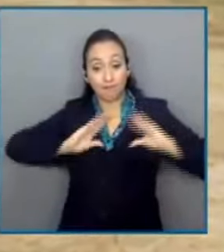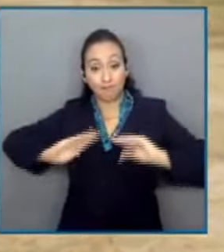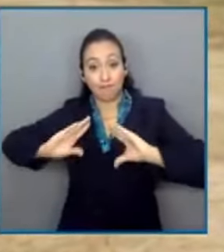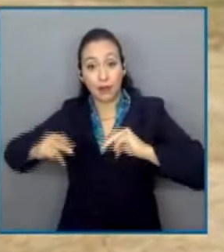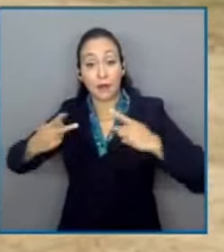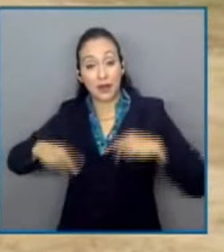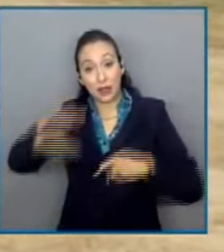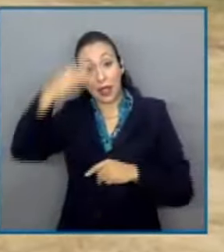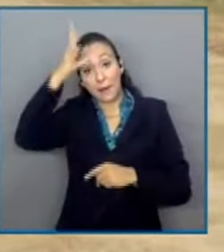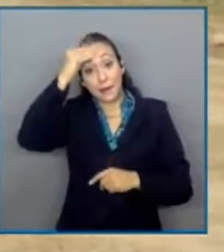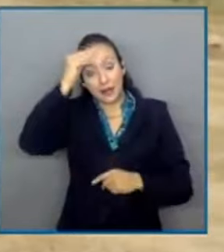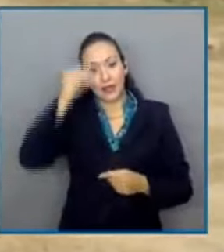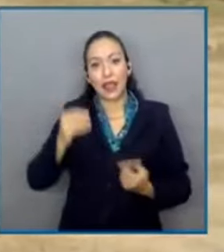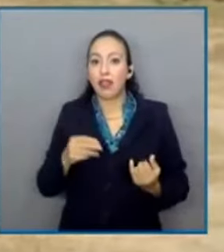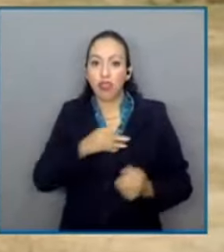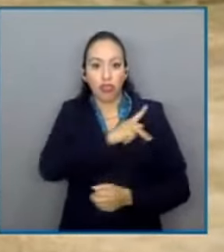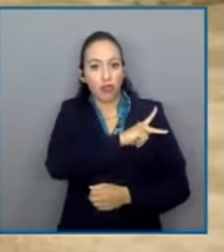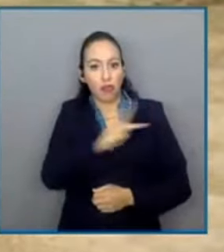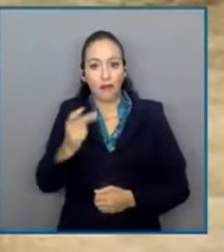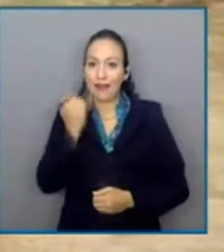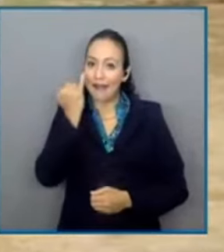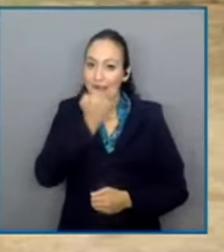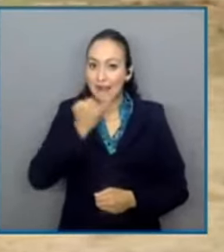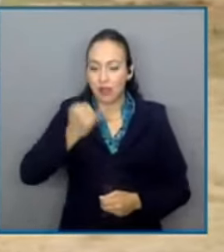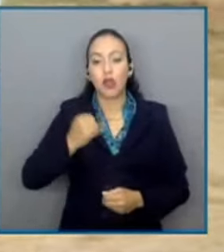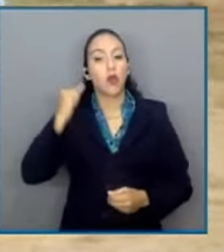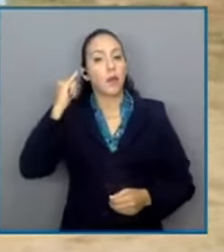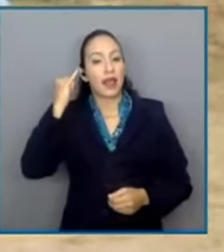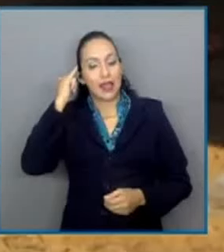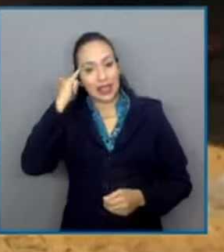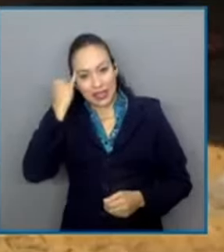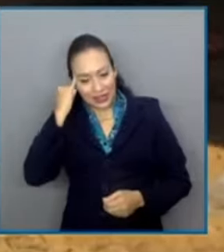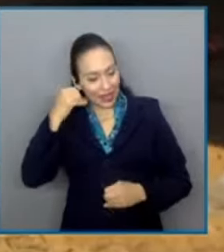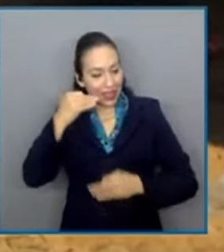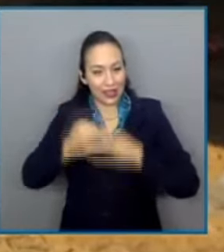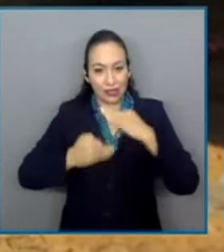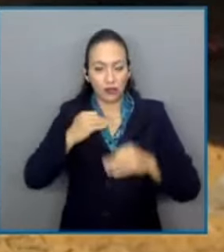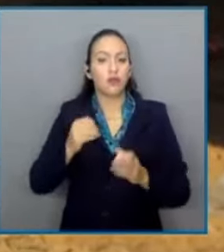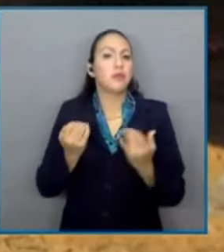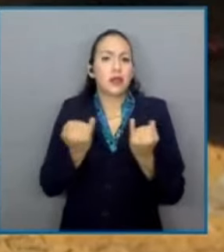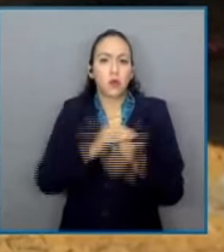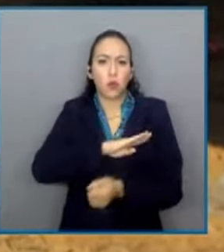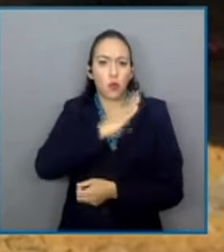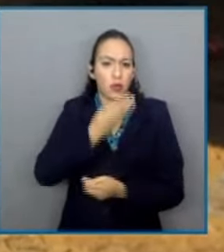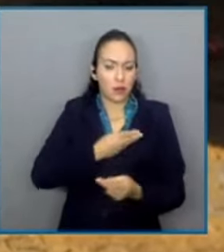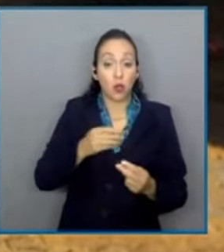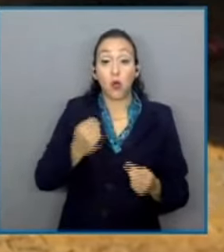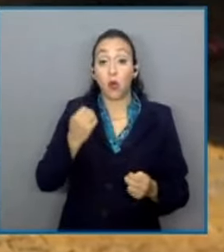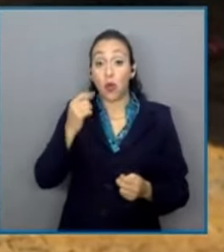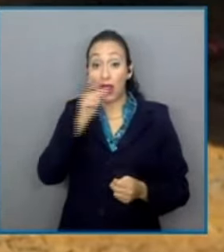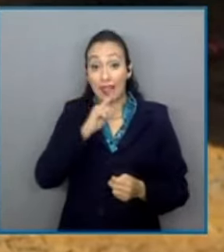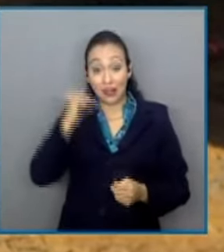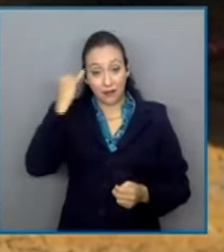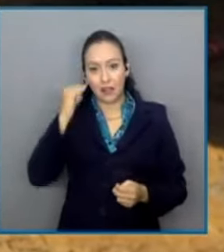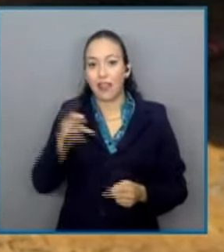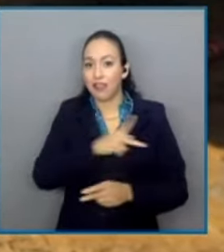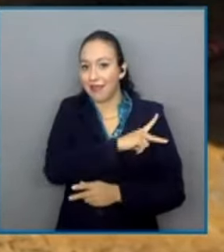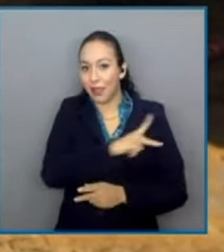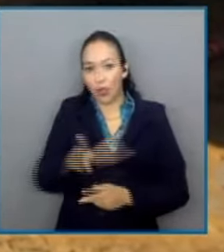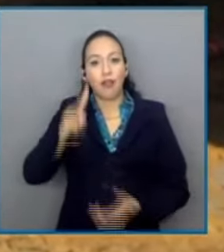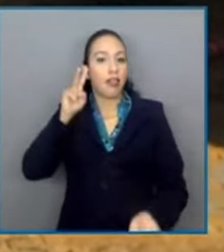de la población, pues tanto el español como todas las lenguas indígenas, predominantes y minoritarias son lenguas